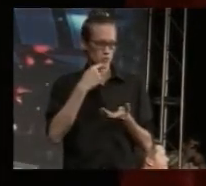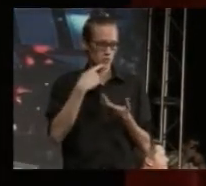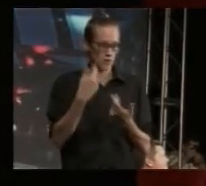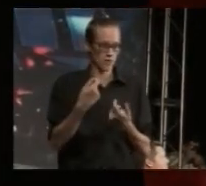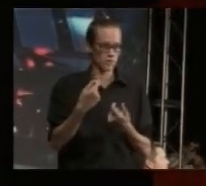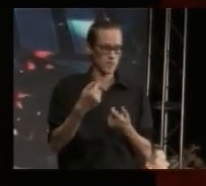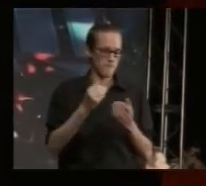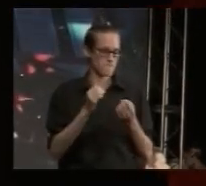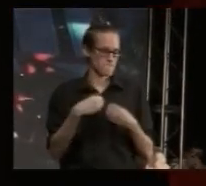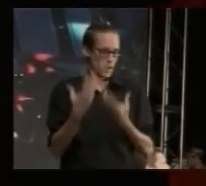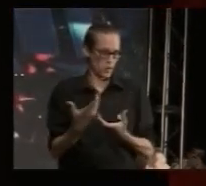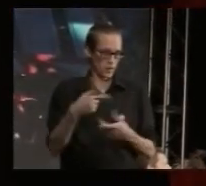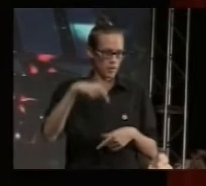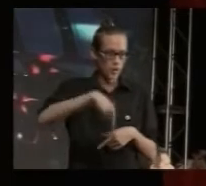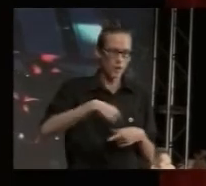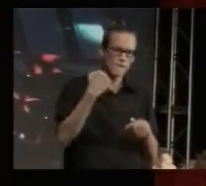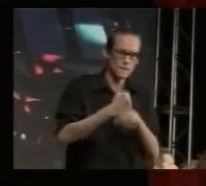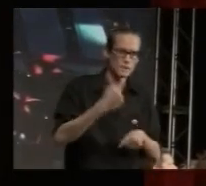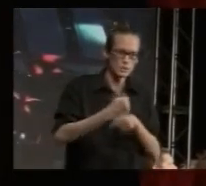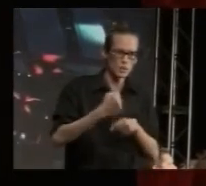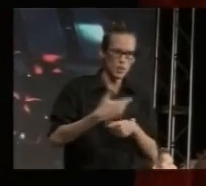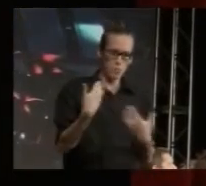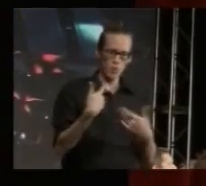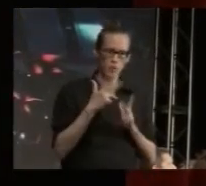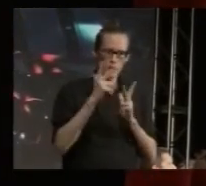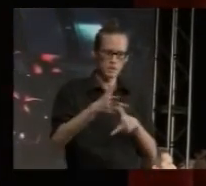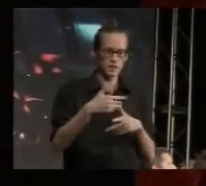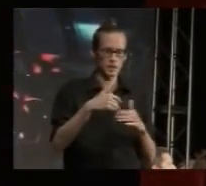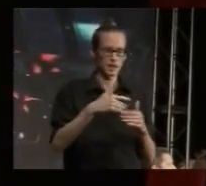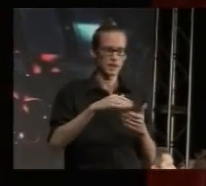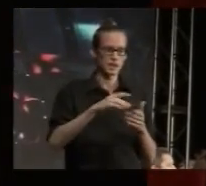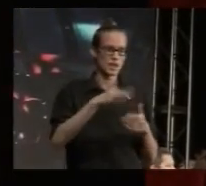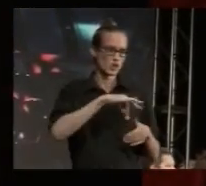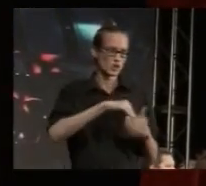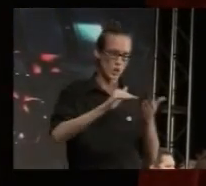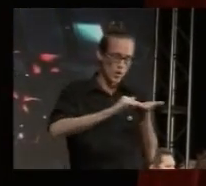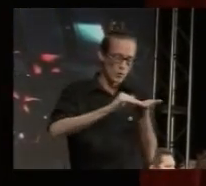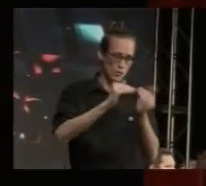mucho esfuerzo podemos decir hoy que incrementamos el salario mínimo garantizado en un